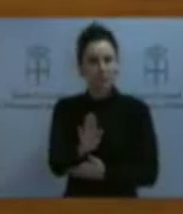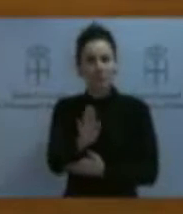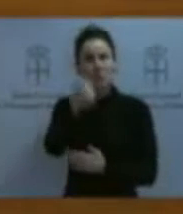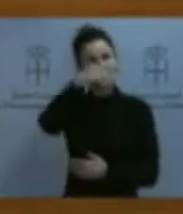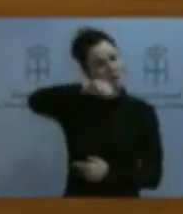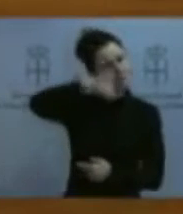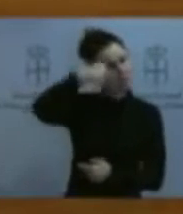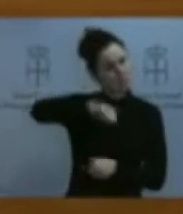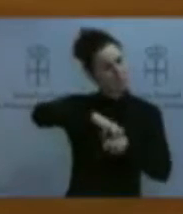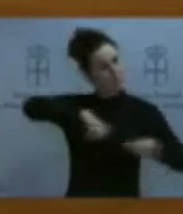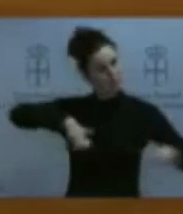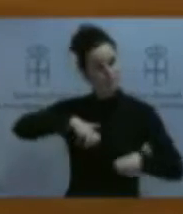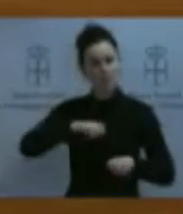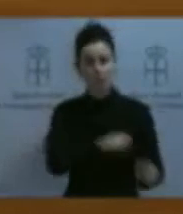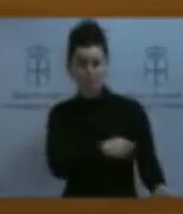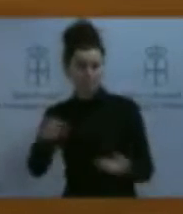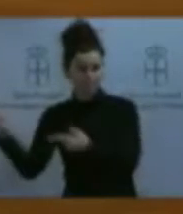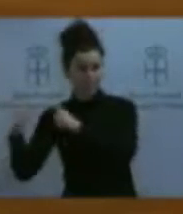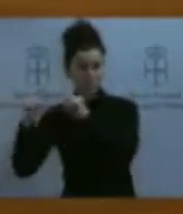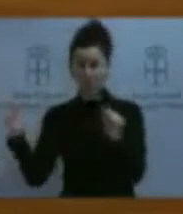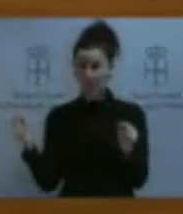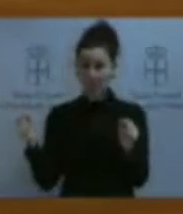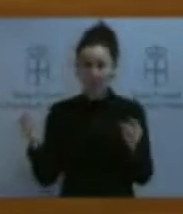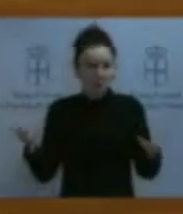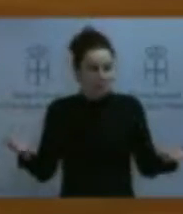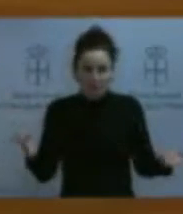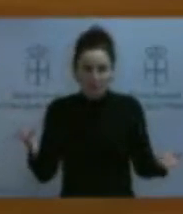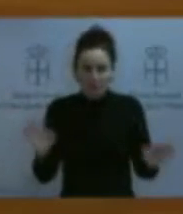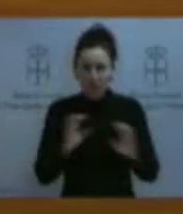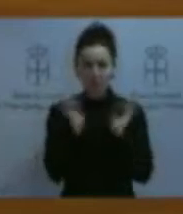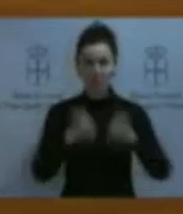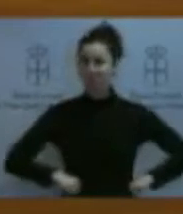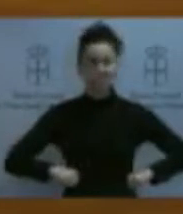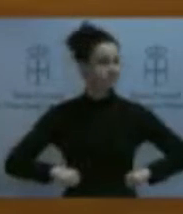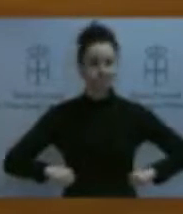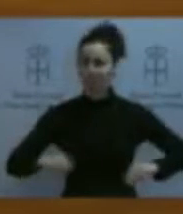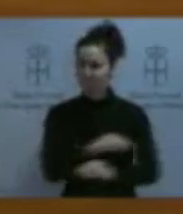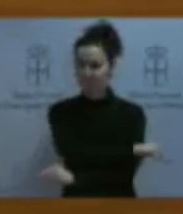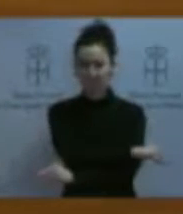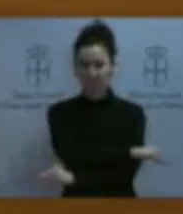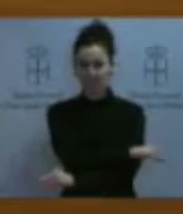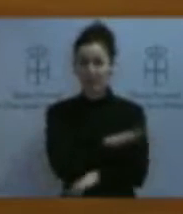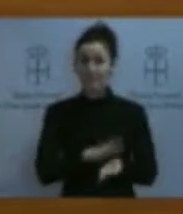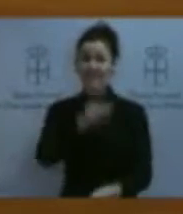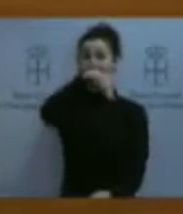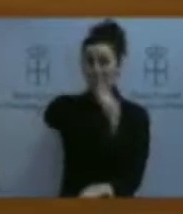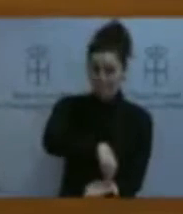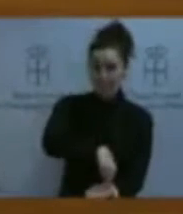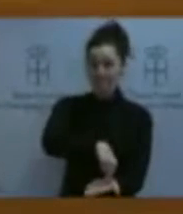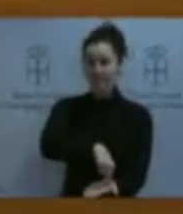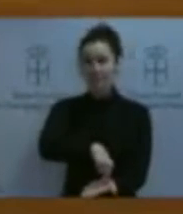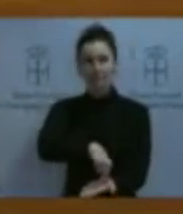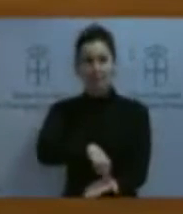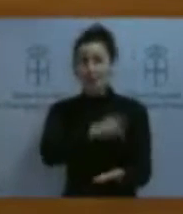pues no hubo acuerdo para que tuviesen presencia pues algunos de estos 100.000, ¿no? Que están emigrados fuera y que no